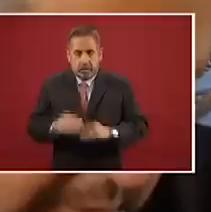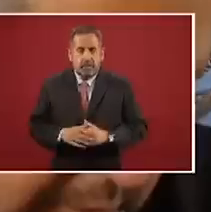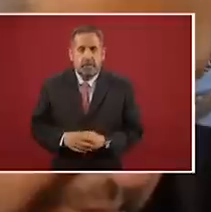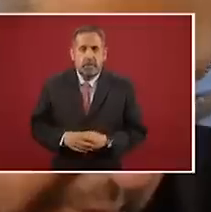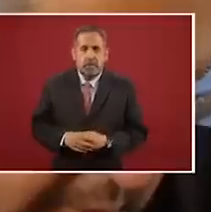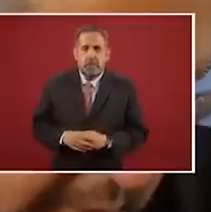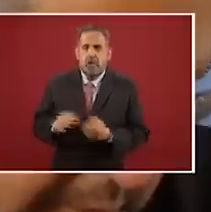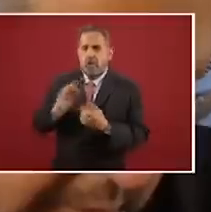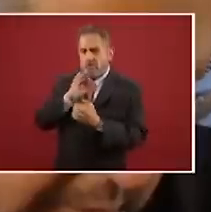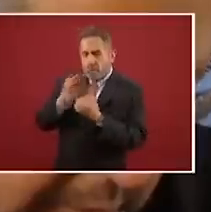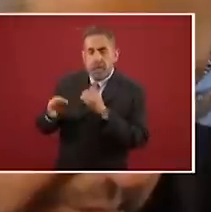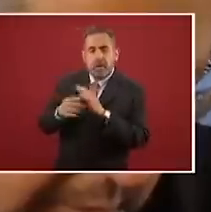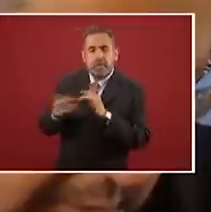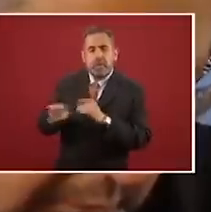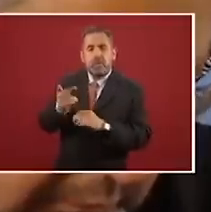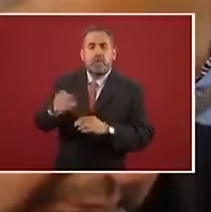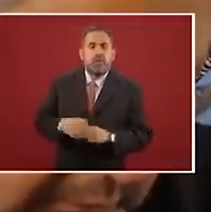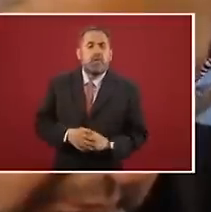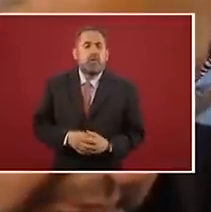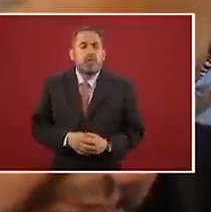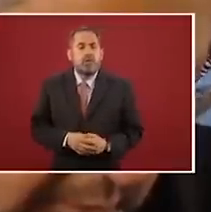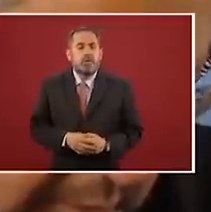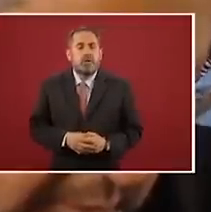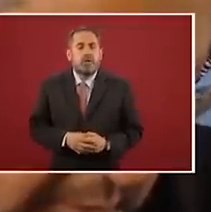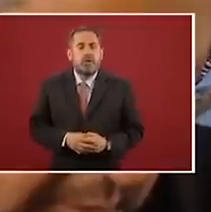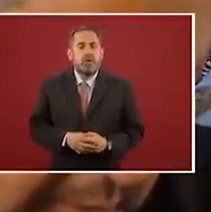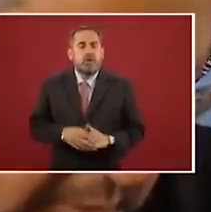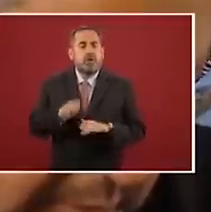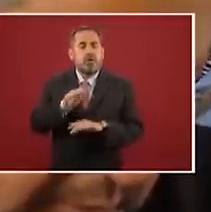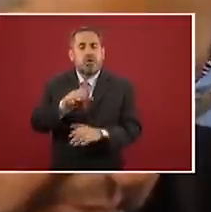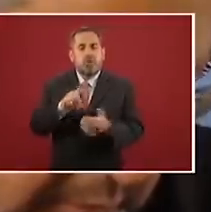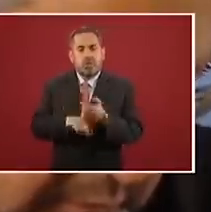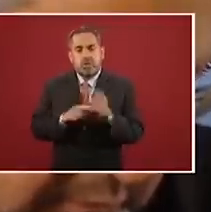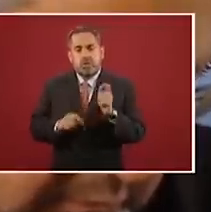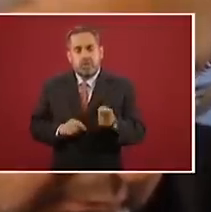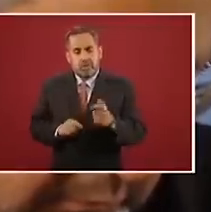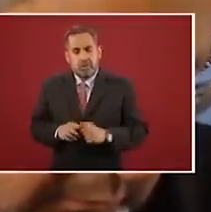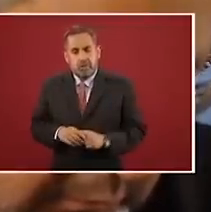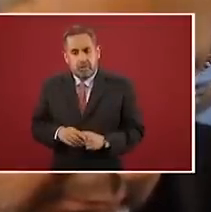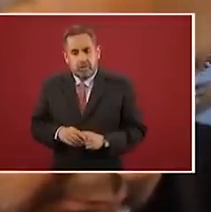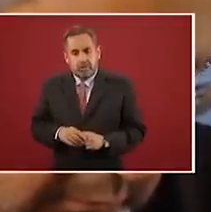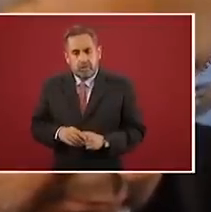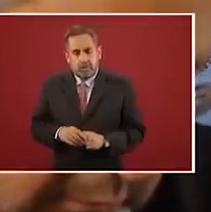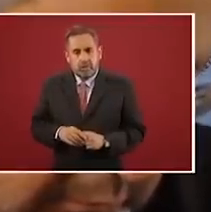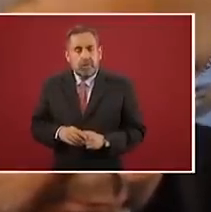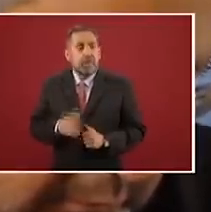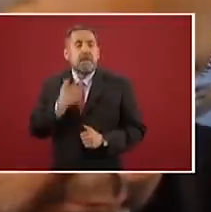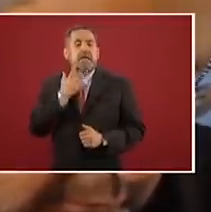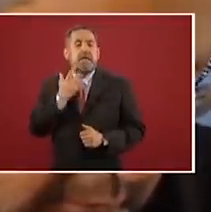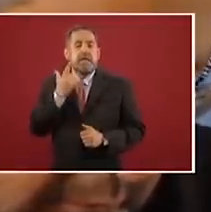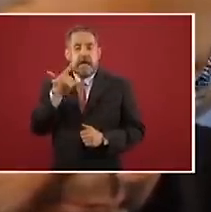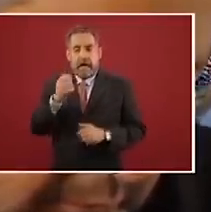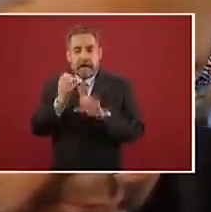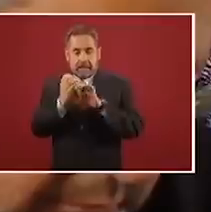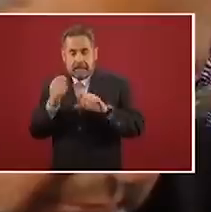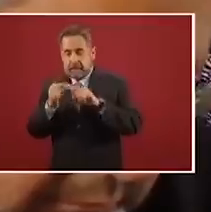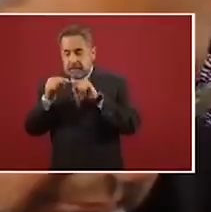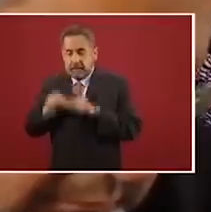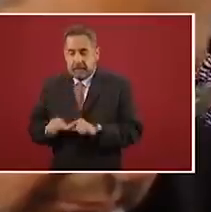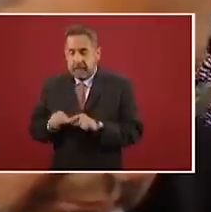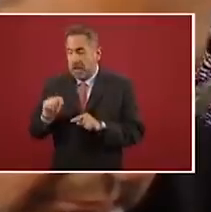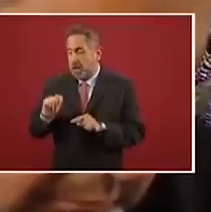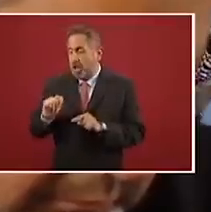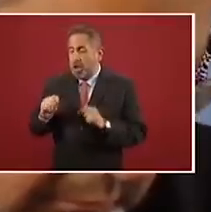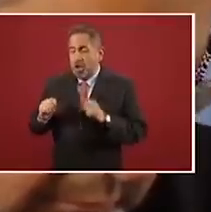por último, última pregunta. En el caso de del gasoducto Tuxpan-Tula,